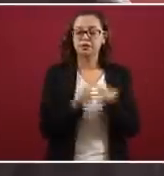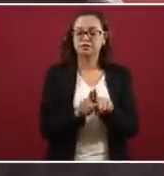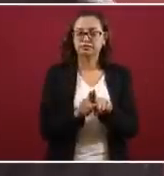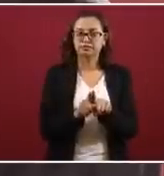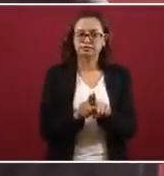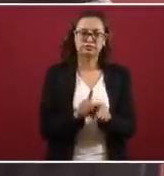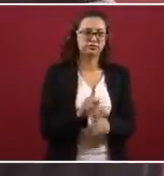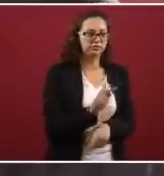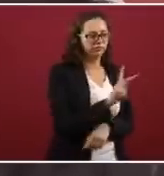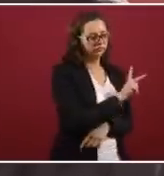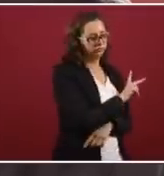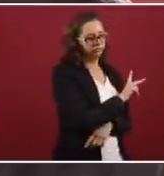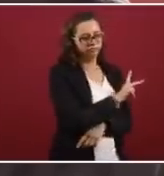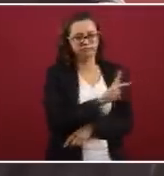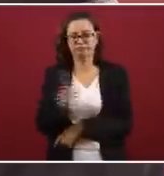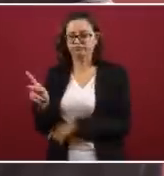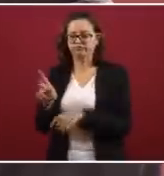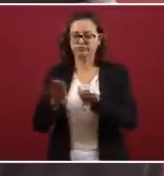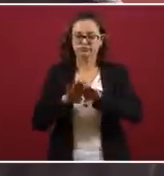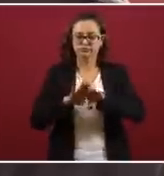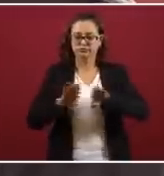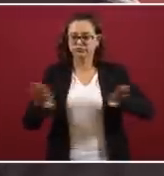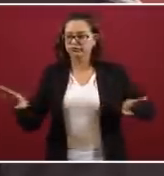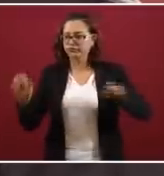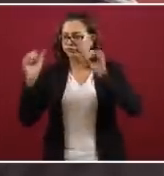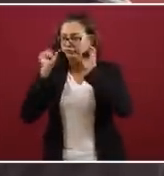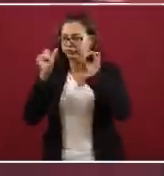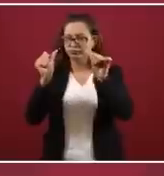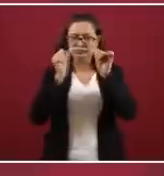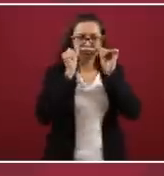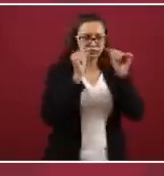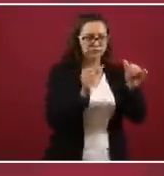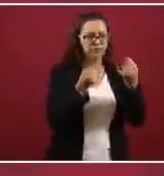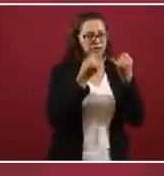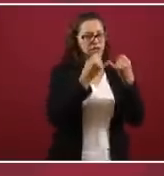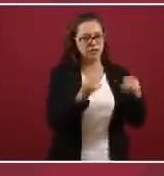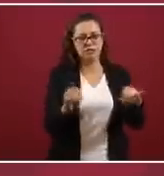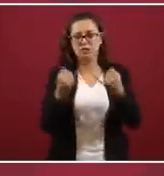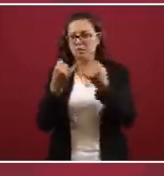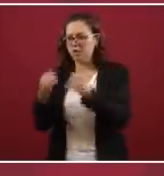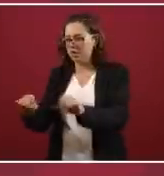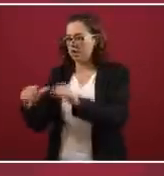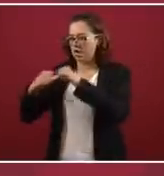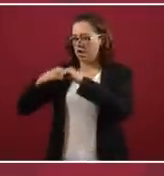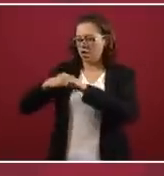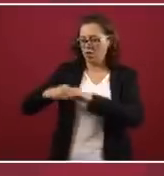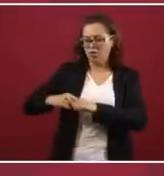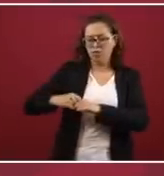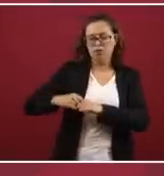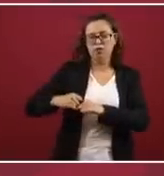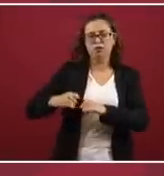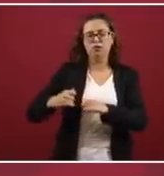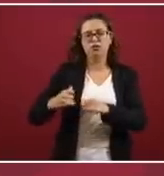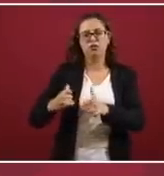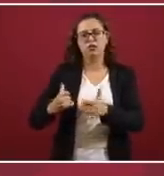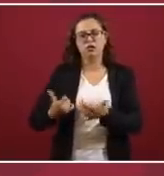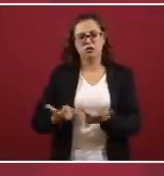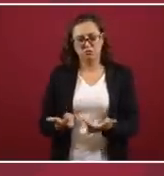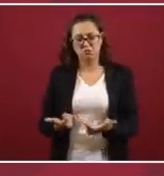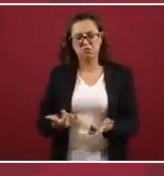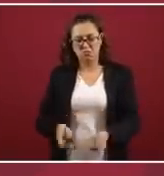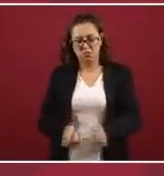a todos, la independencia que tenemos, la autoridad que ejercemos, tiene que